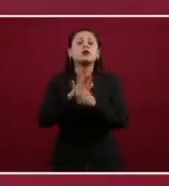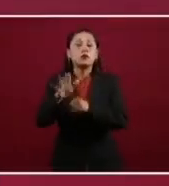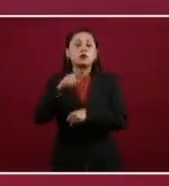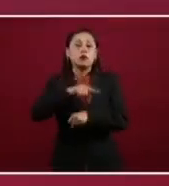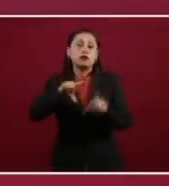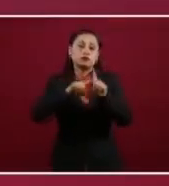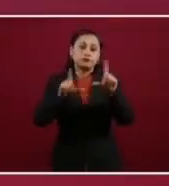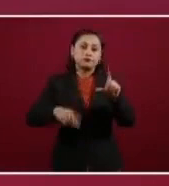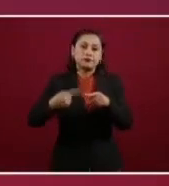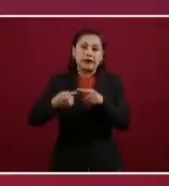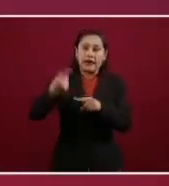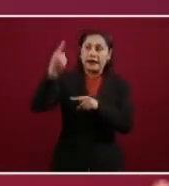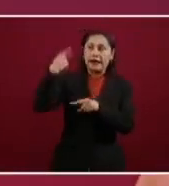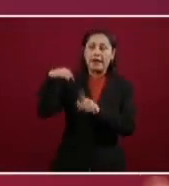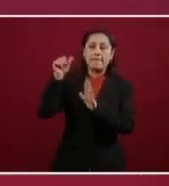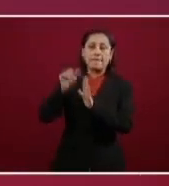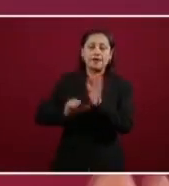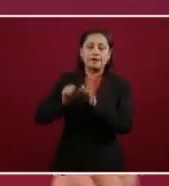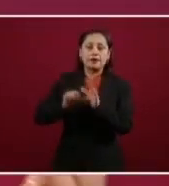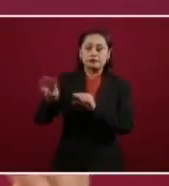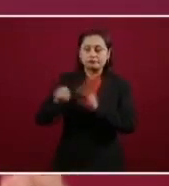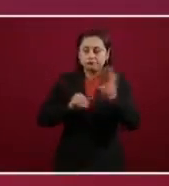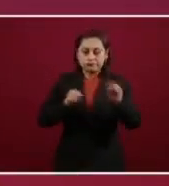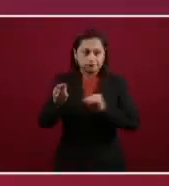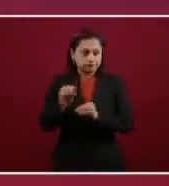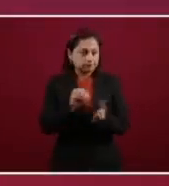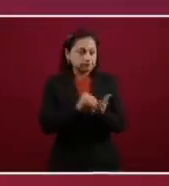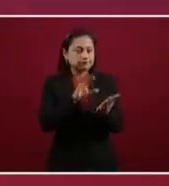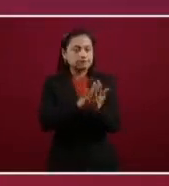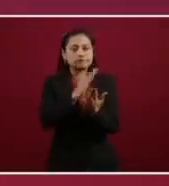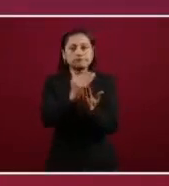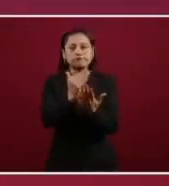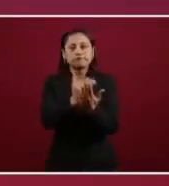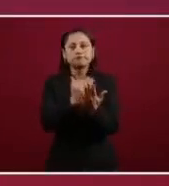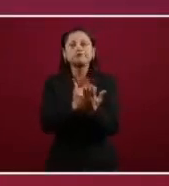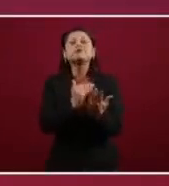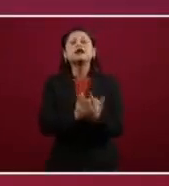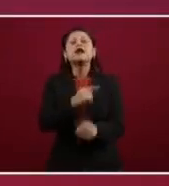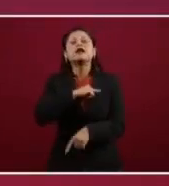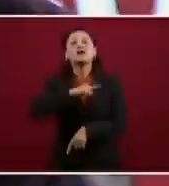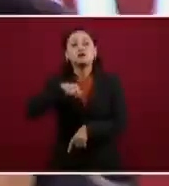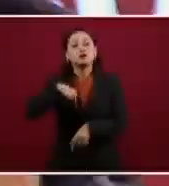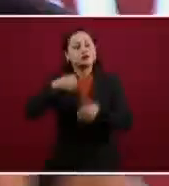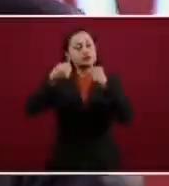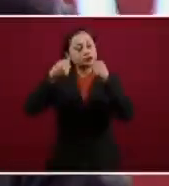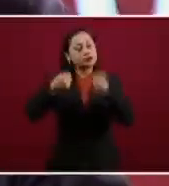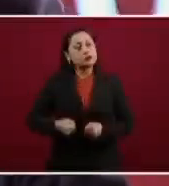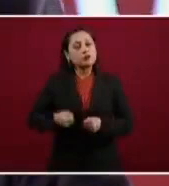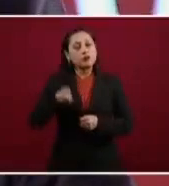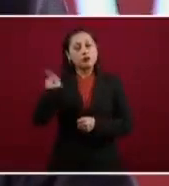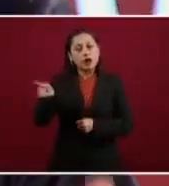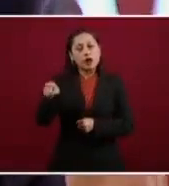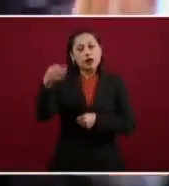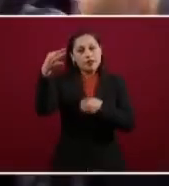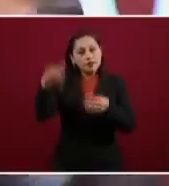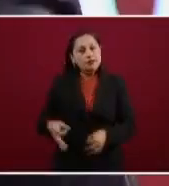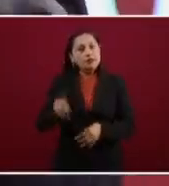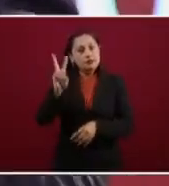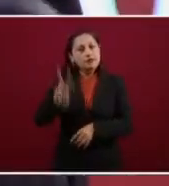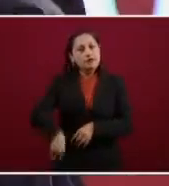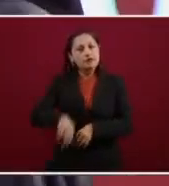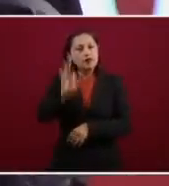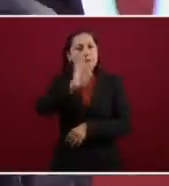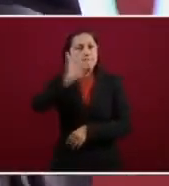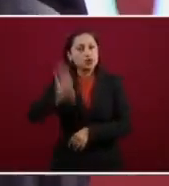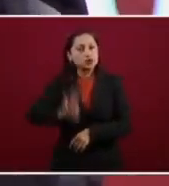haciéndolo por eso podemos constatar como consumidores que la oferta que nos hacen es real porque estamos